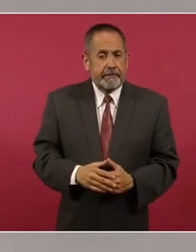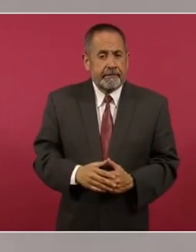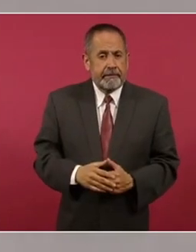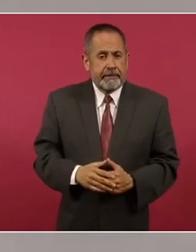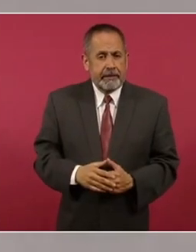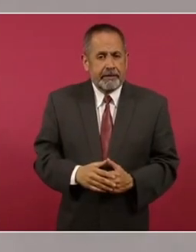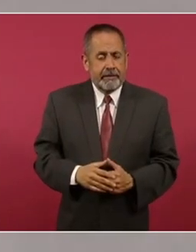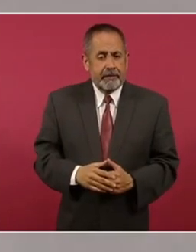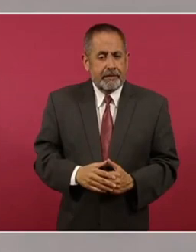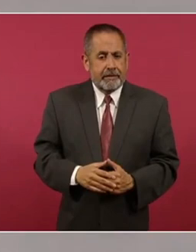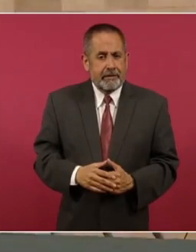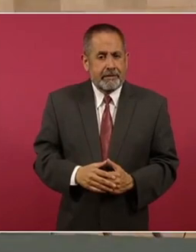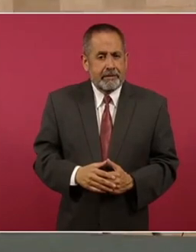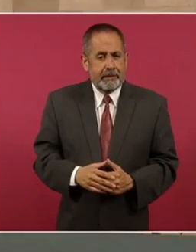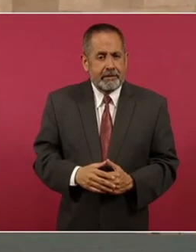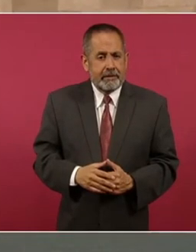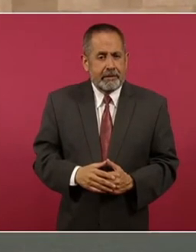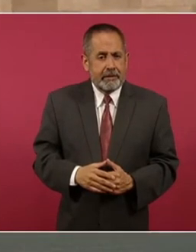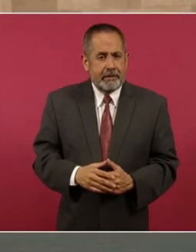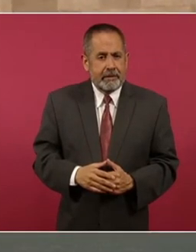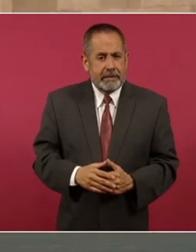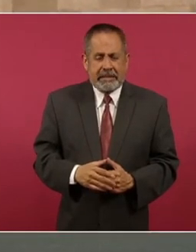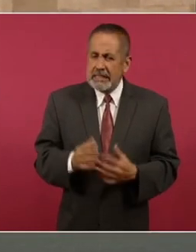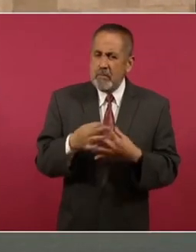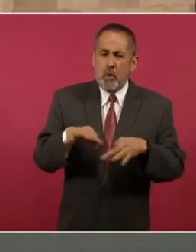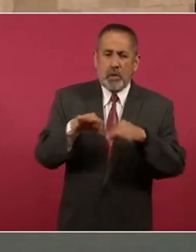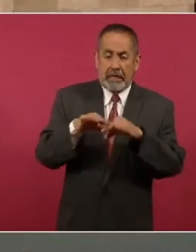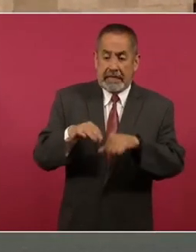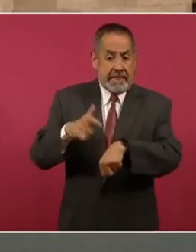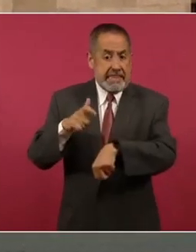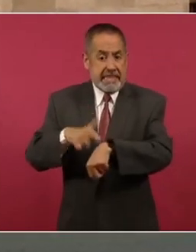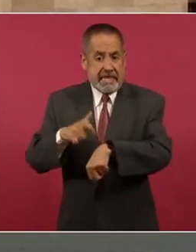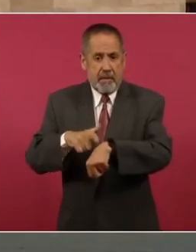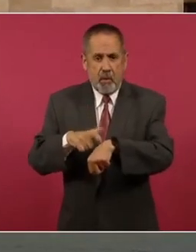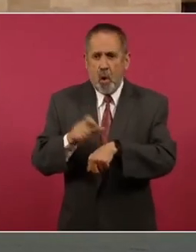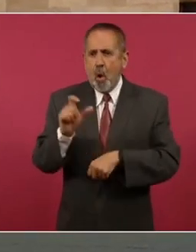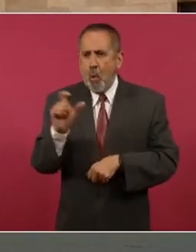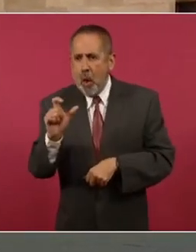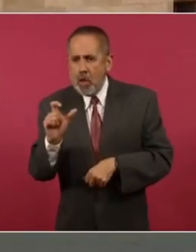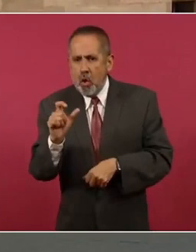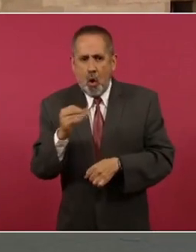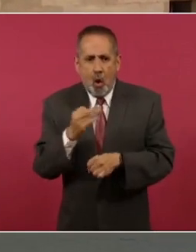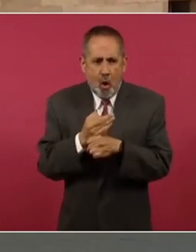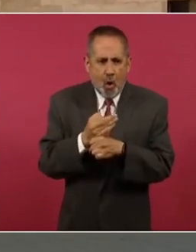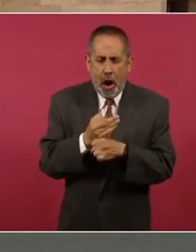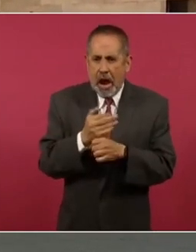que suele resultar esencial y definitorio